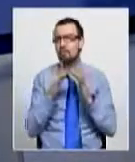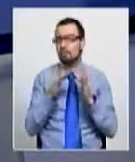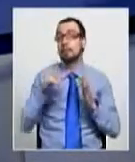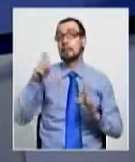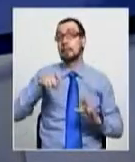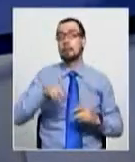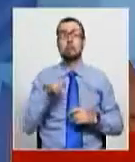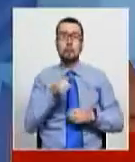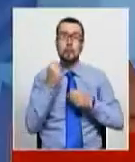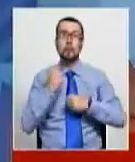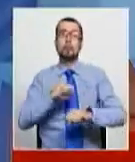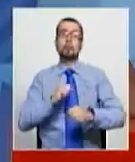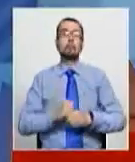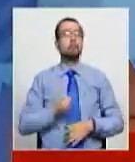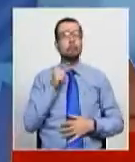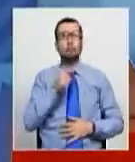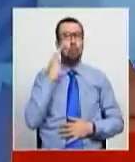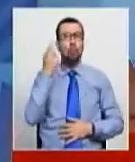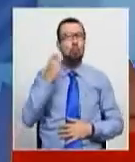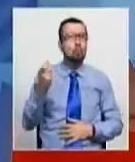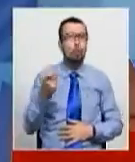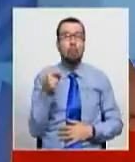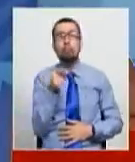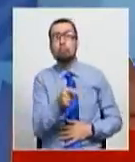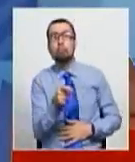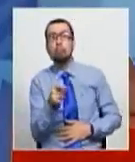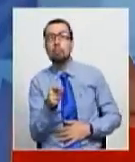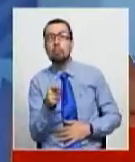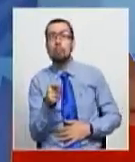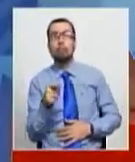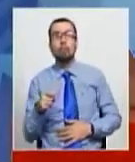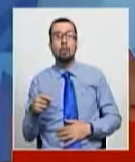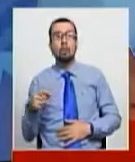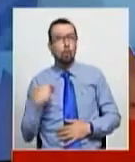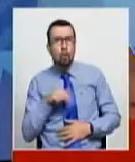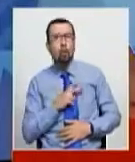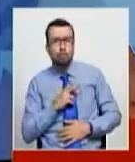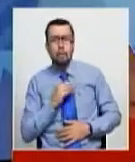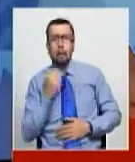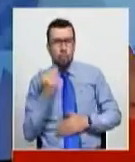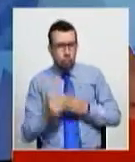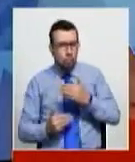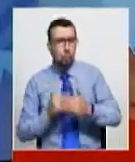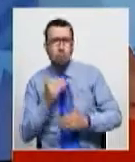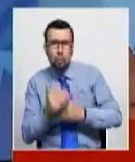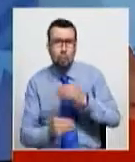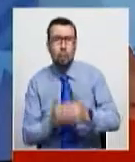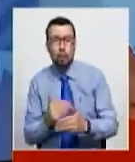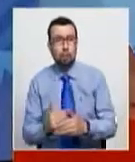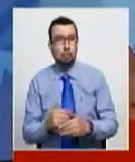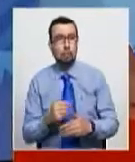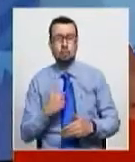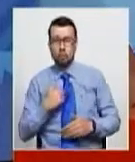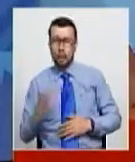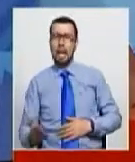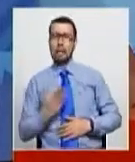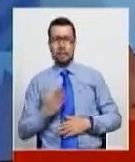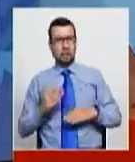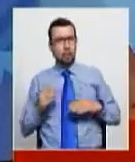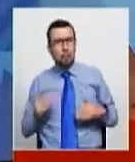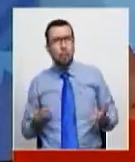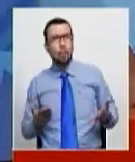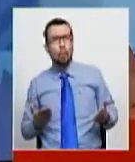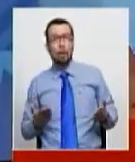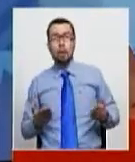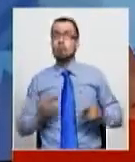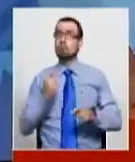hay que hacer es buscar que de lo que venimos haciendo en el día a día la manera de comportarnos que